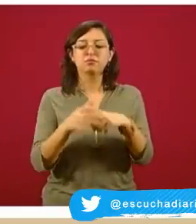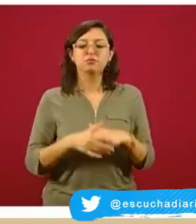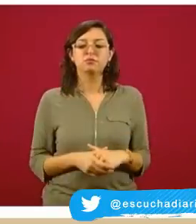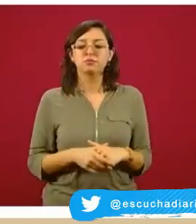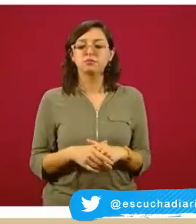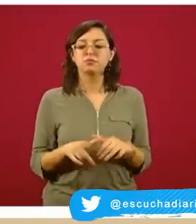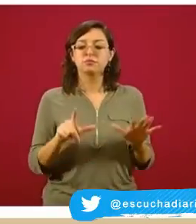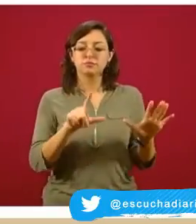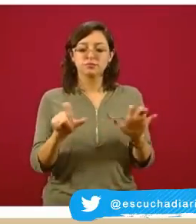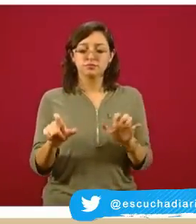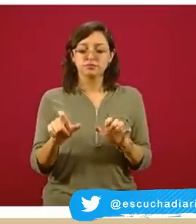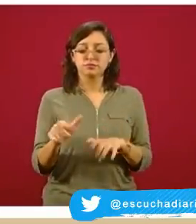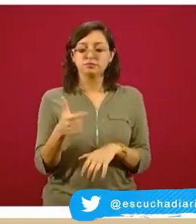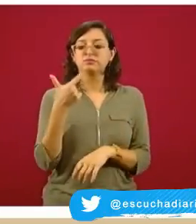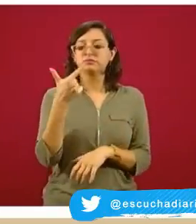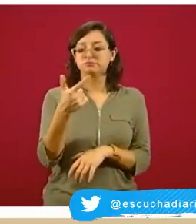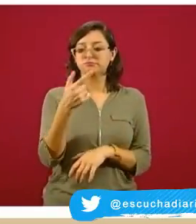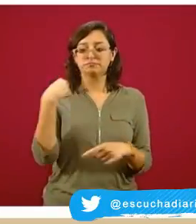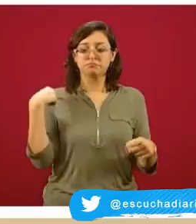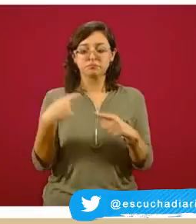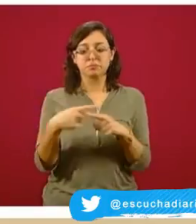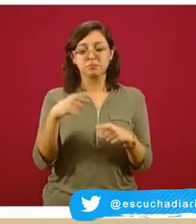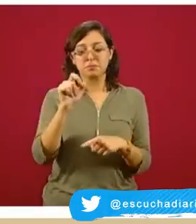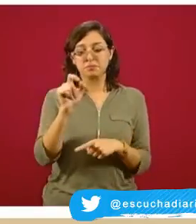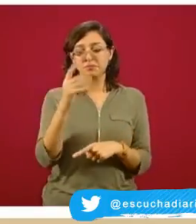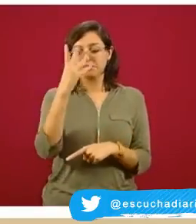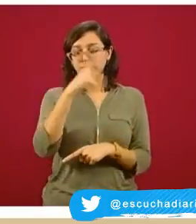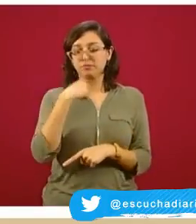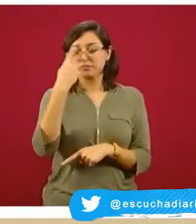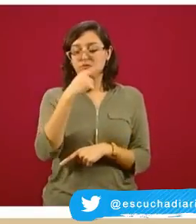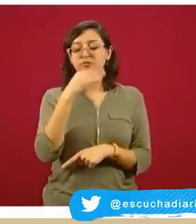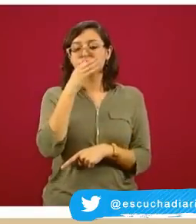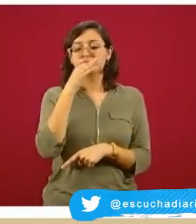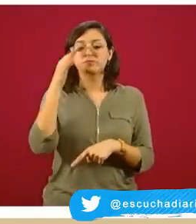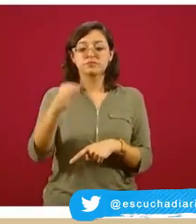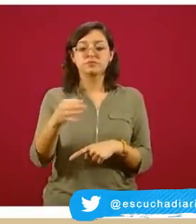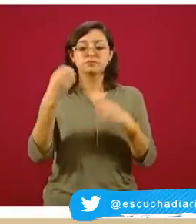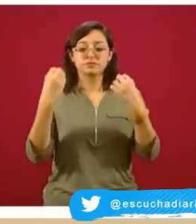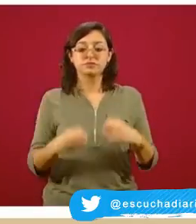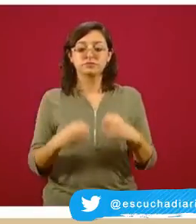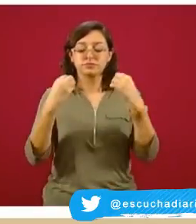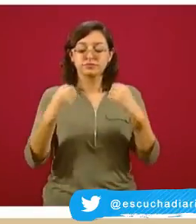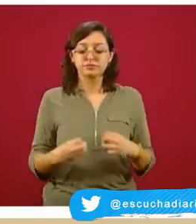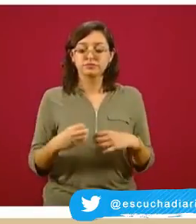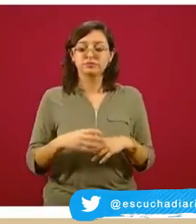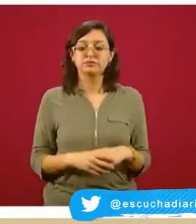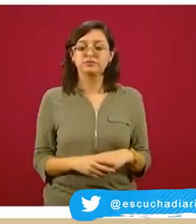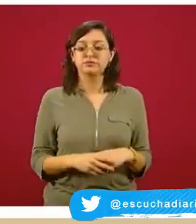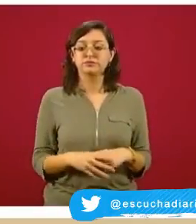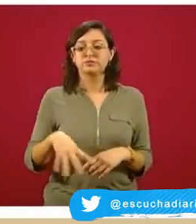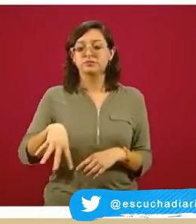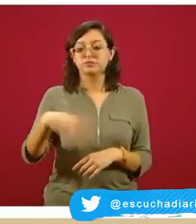tenemos 707 que notificaron en las últimas 24 horas su ocupación hospitalaria y que representan